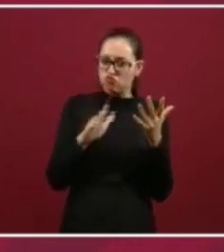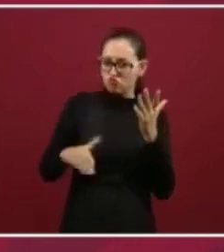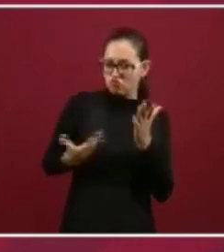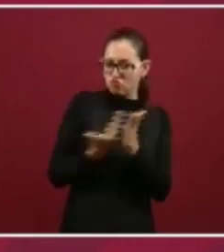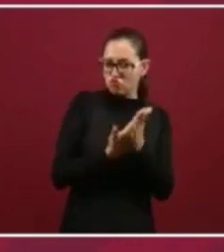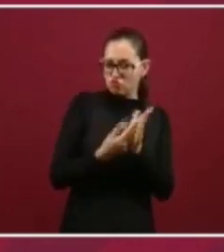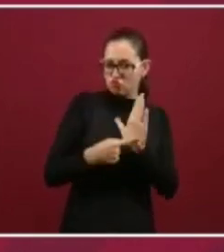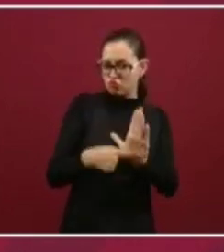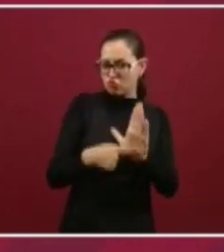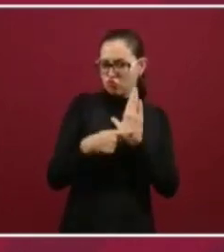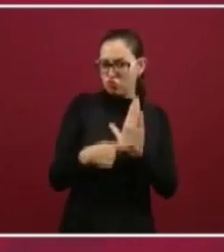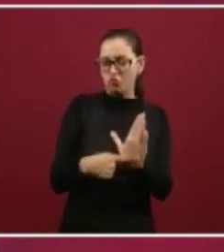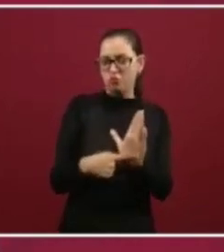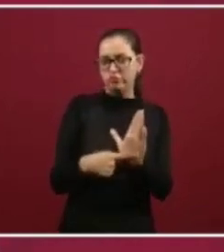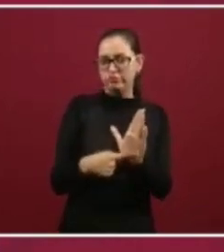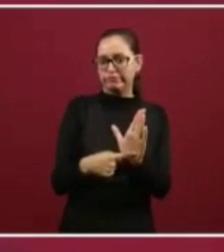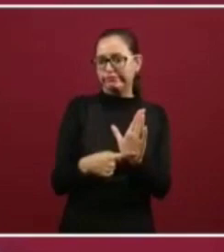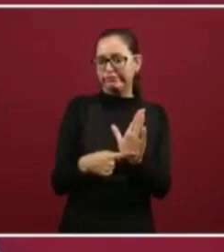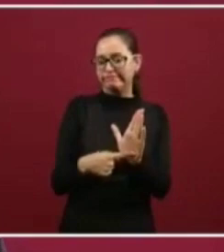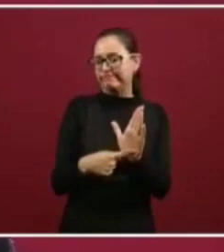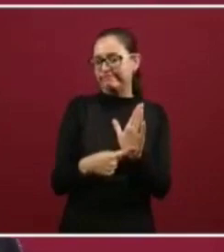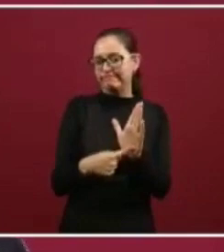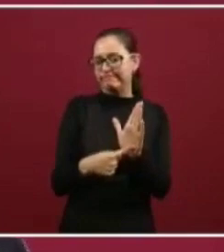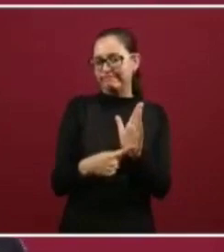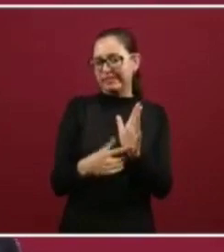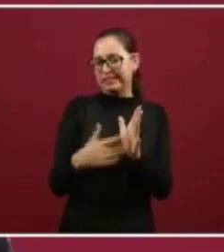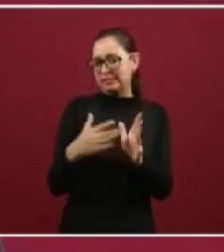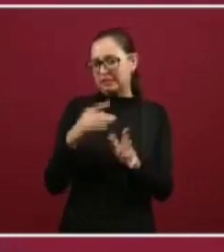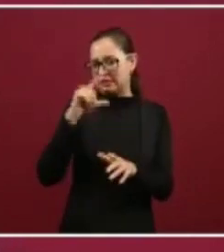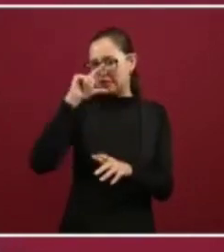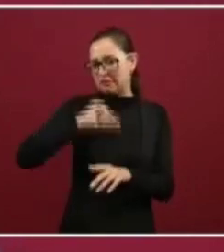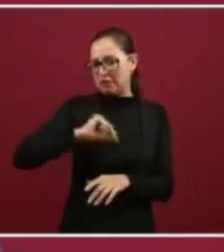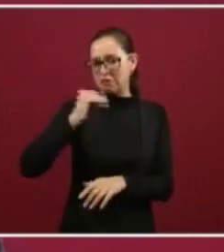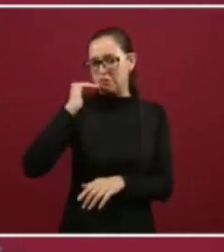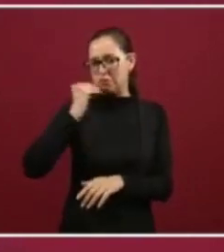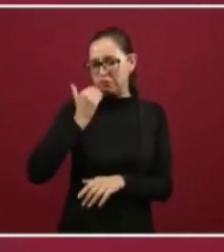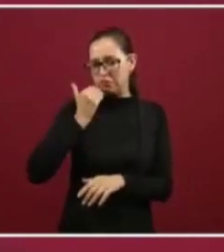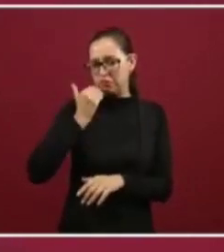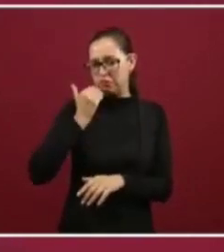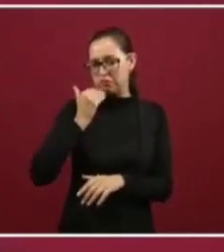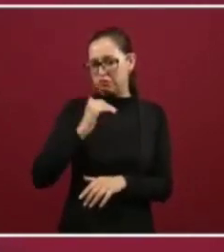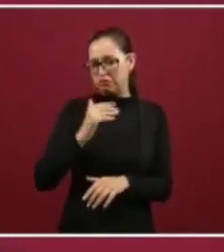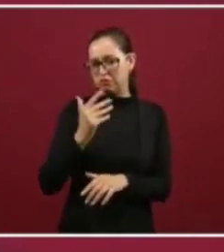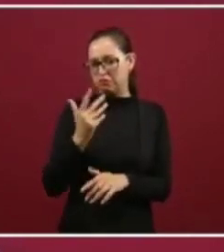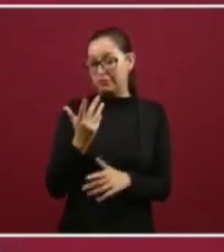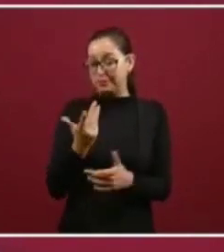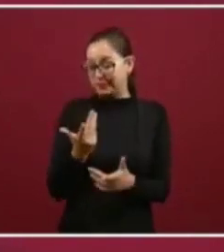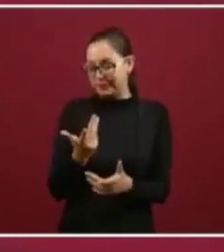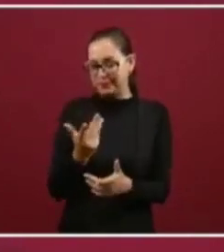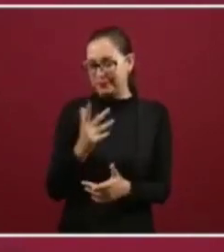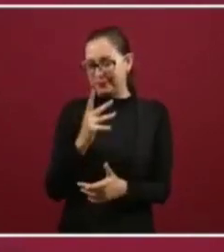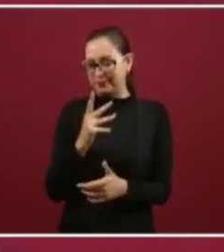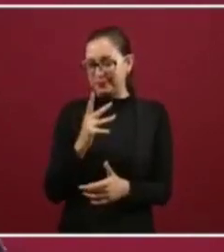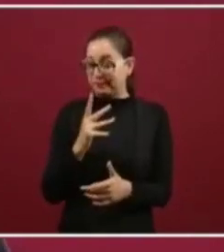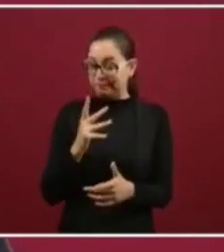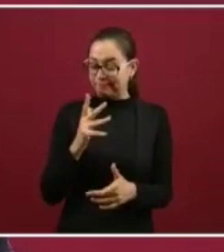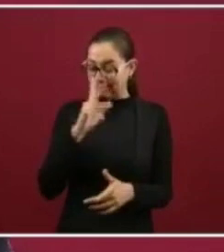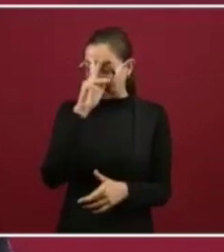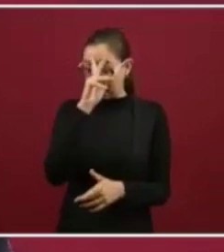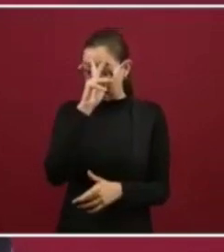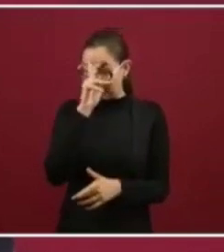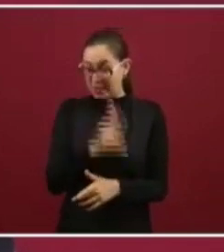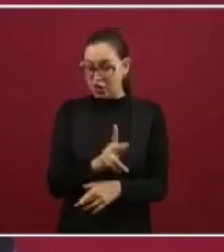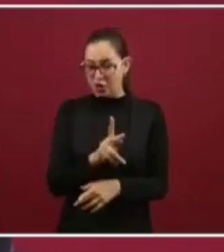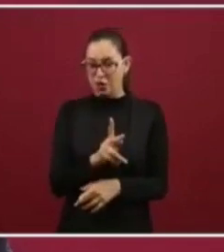que hubieron irregularidades, por decir lo menos, o